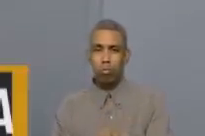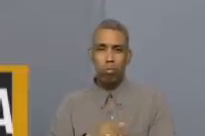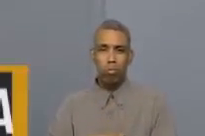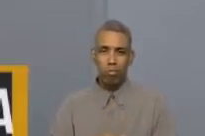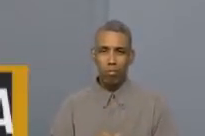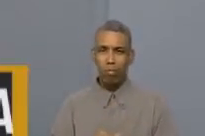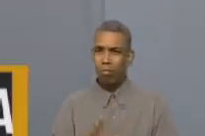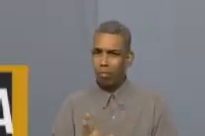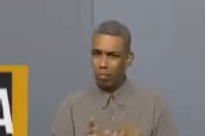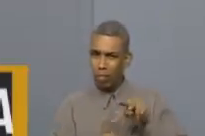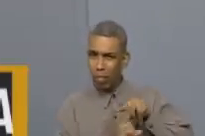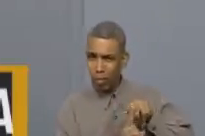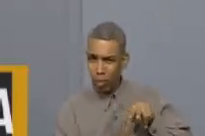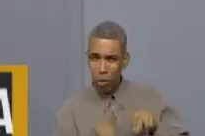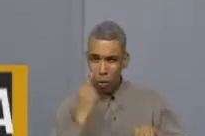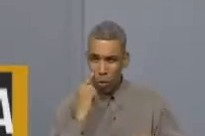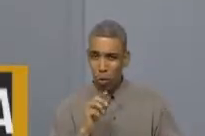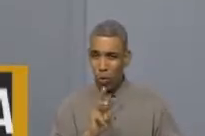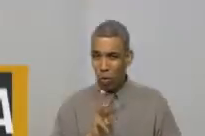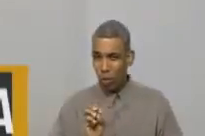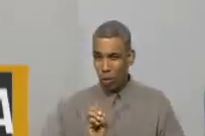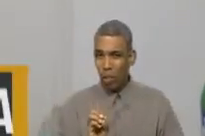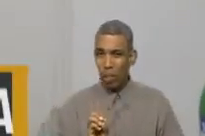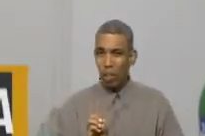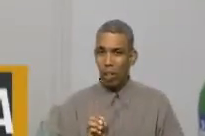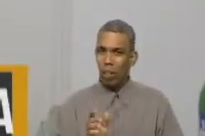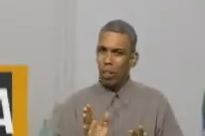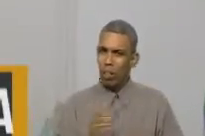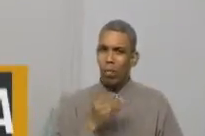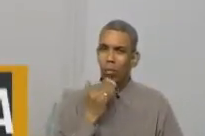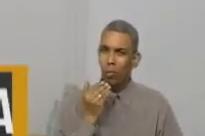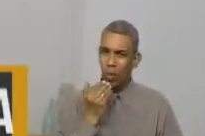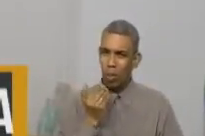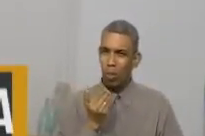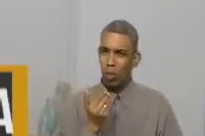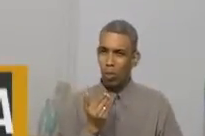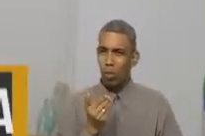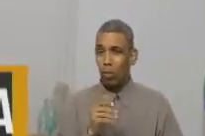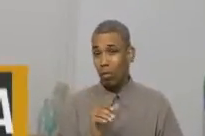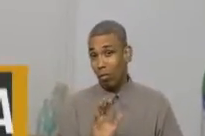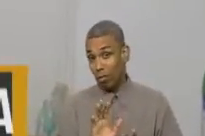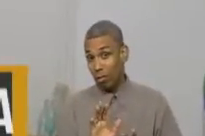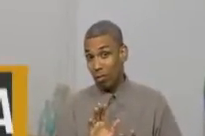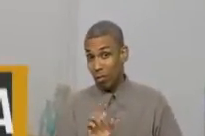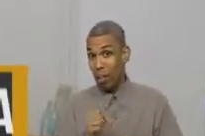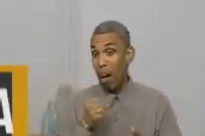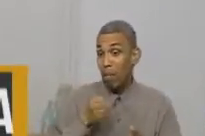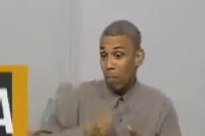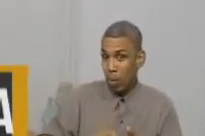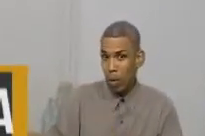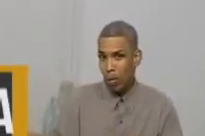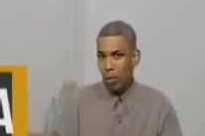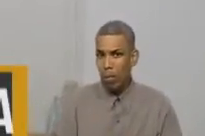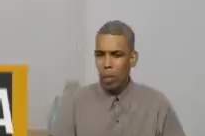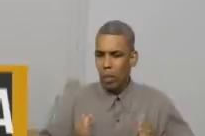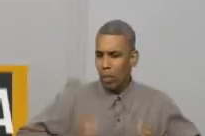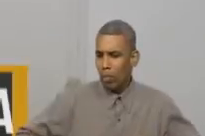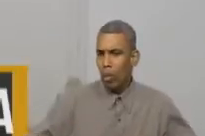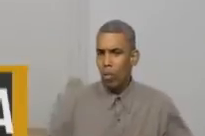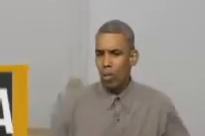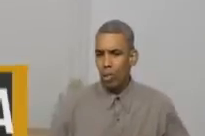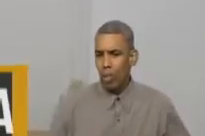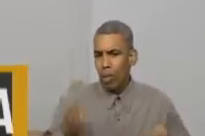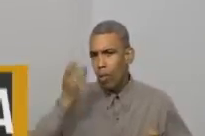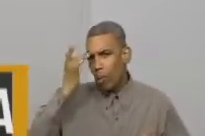Si vamos a 30, 40 kilómetros por hora, puede ser cierto que nos accidentamos, pero las lesiones van a ser leves